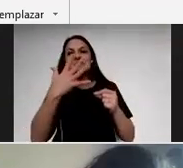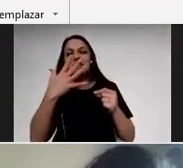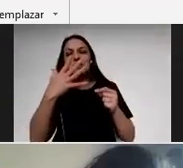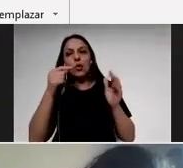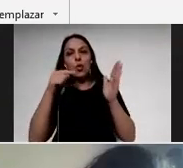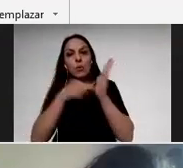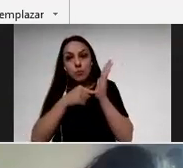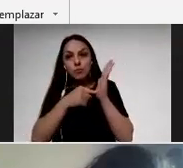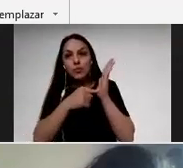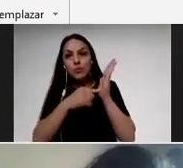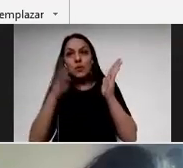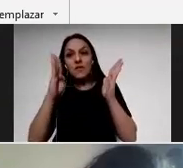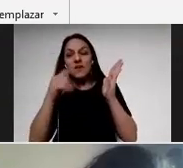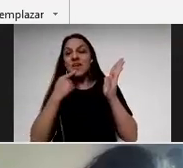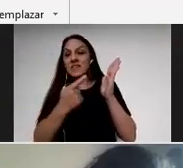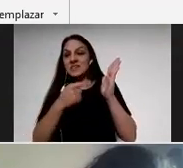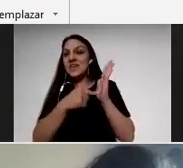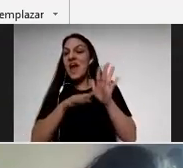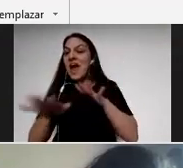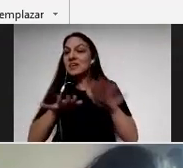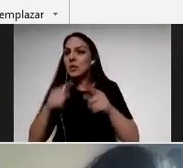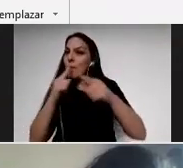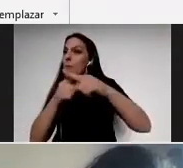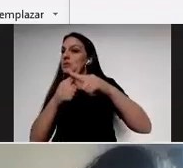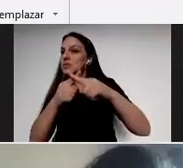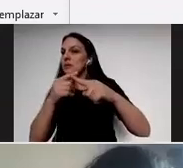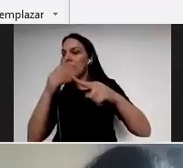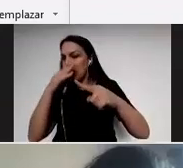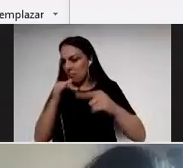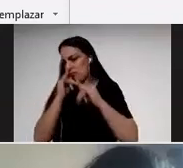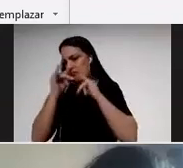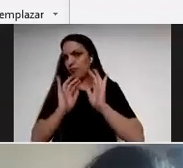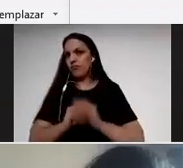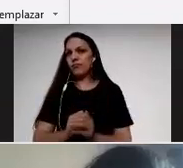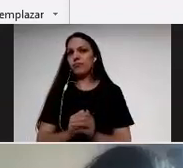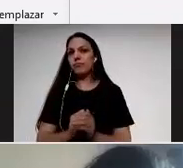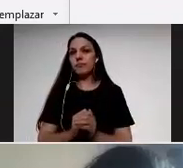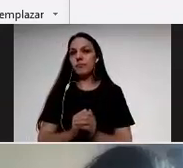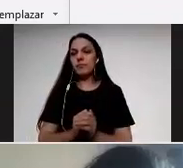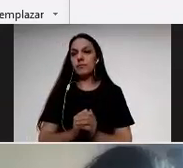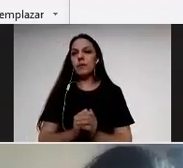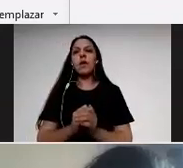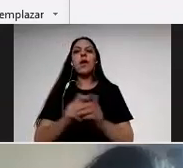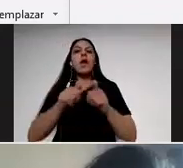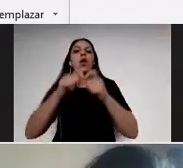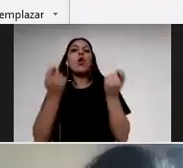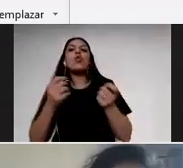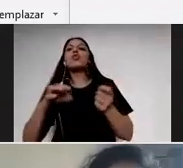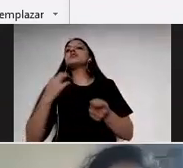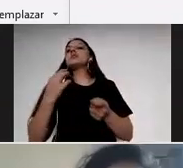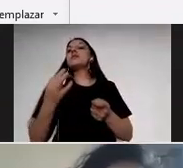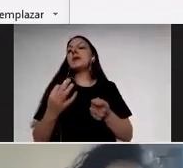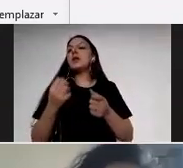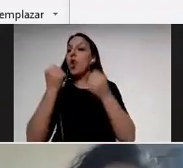medidas de acción positiva, que luego vamos a desarrollar. Nuestro Código Civil y Comercial de la Nación, que surge